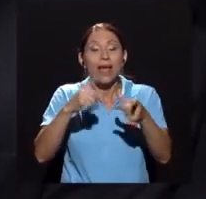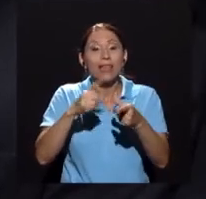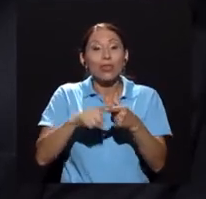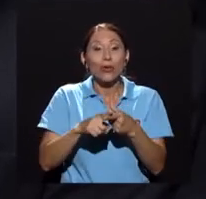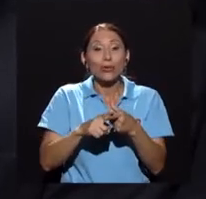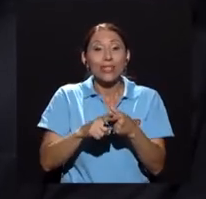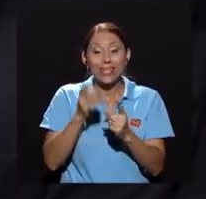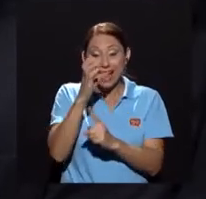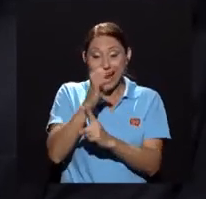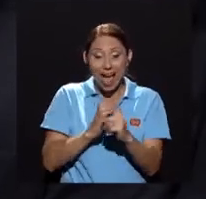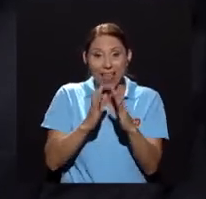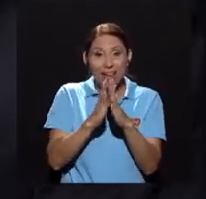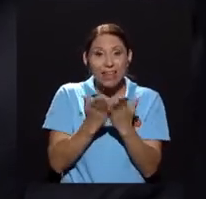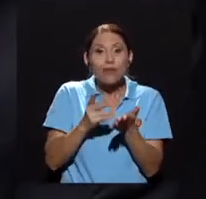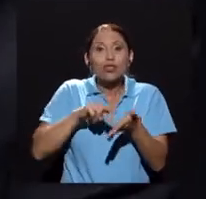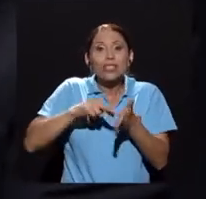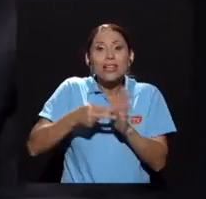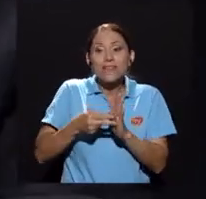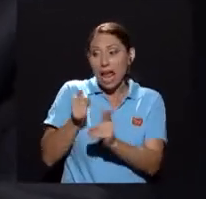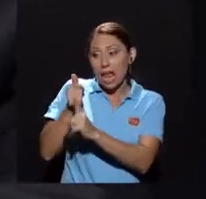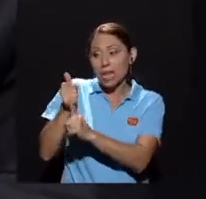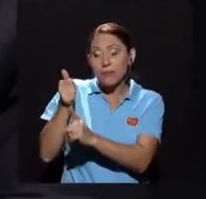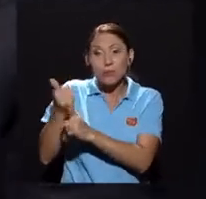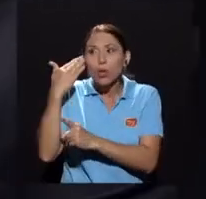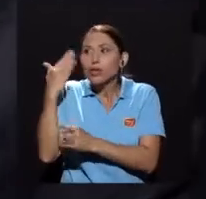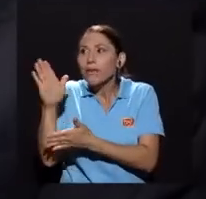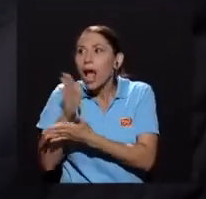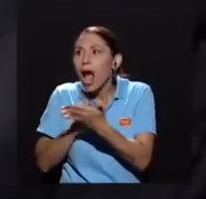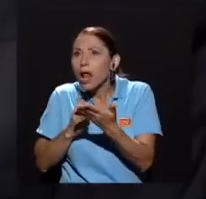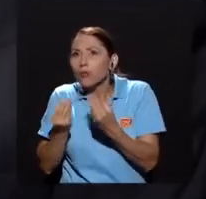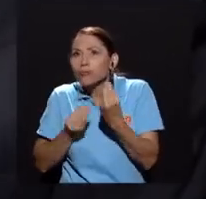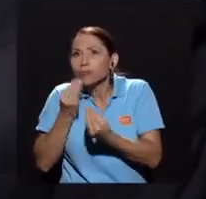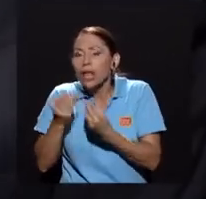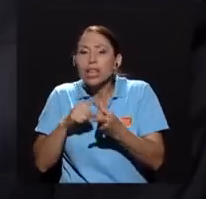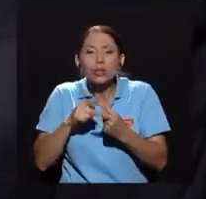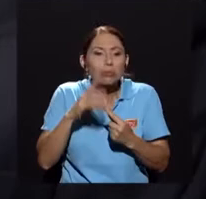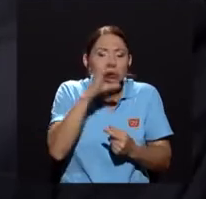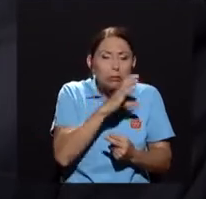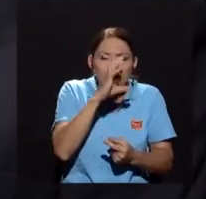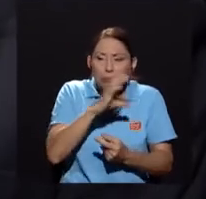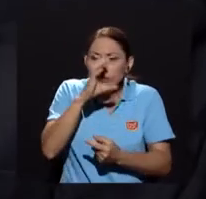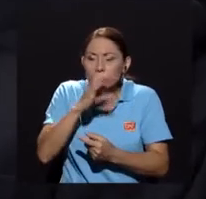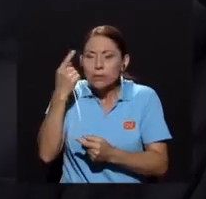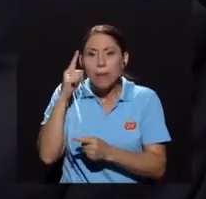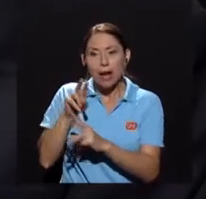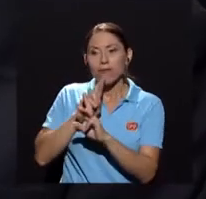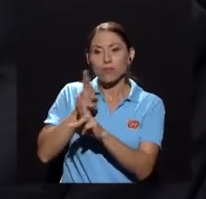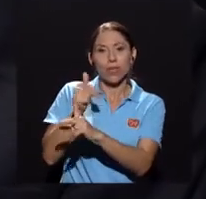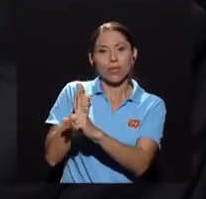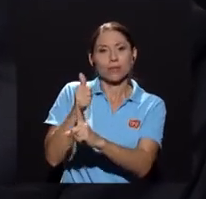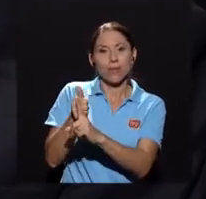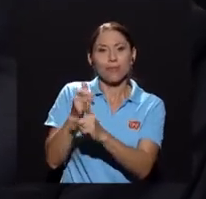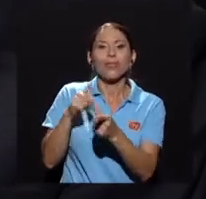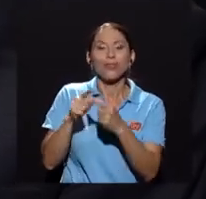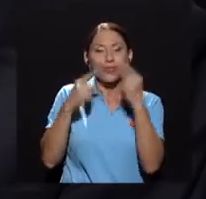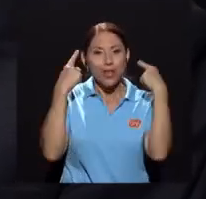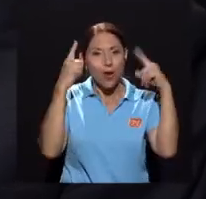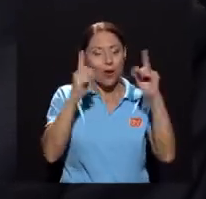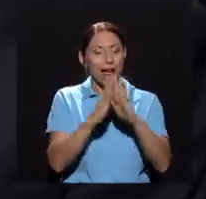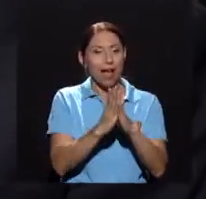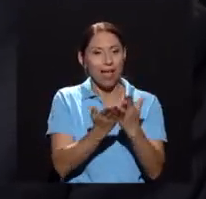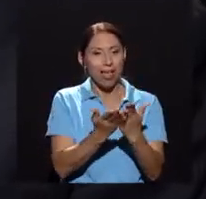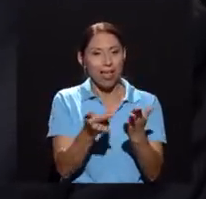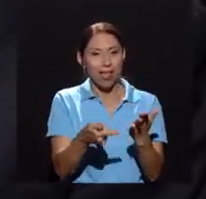contestarse en un momento dado y que logra finalmente responder cuando el ministro de salud verdad